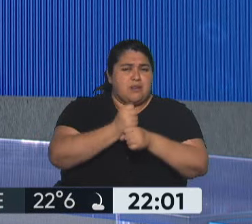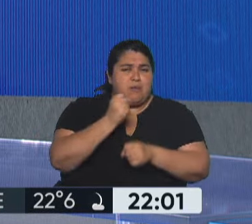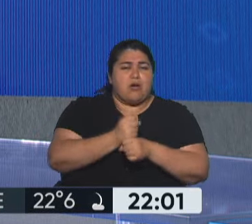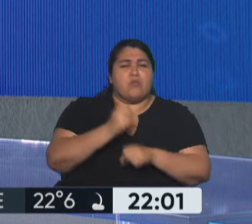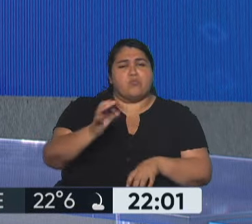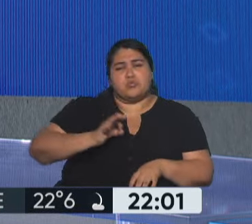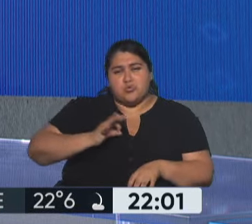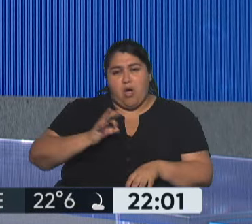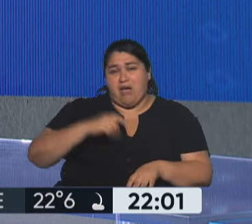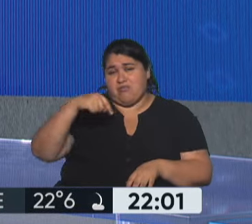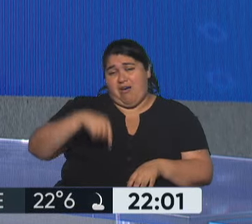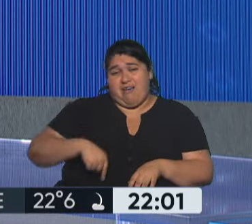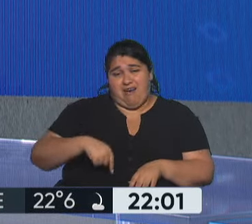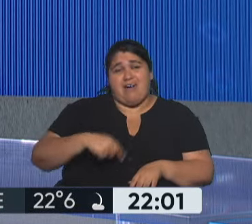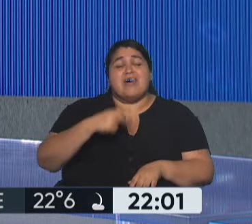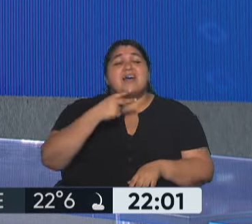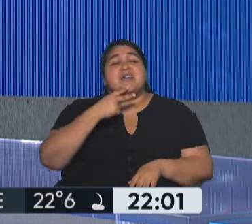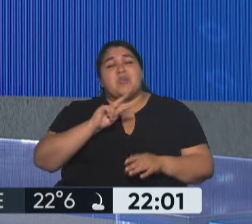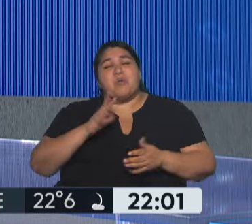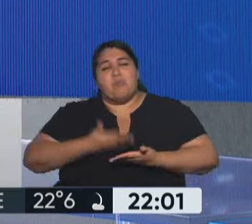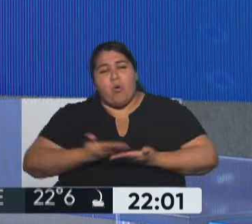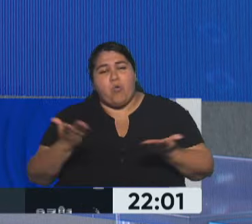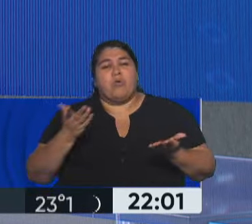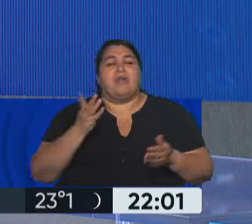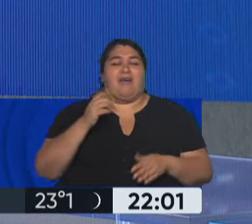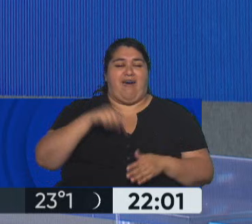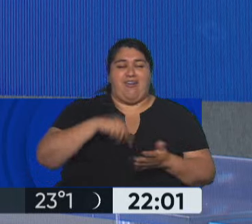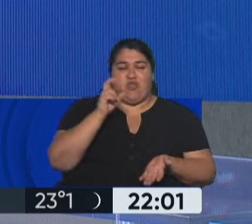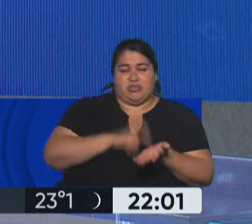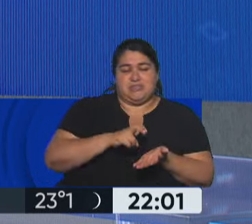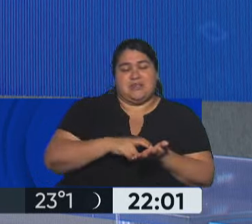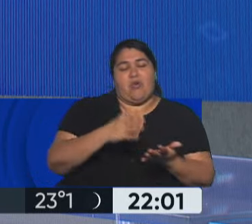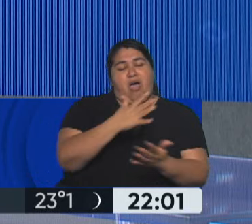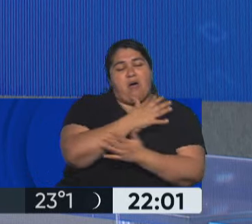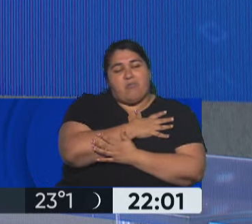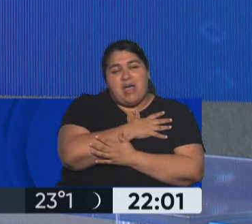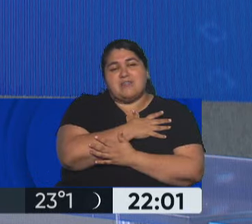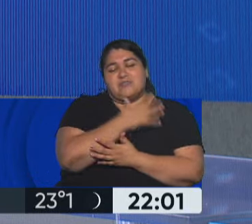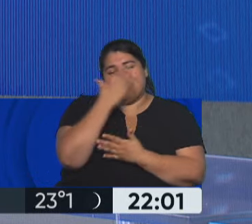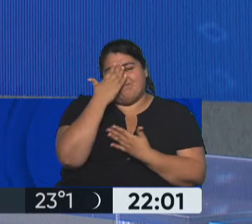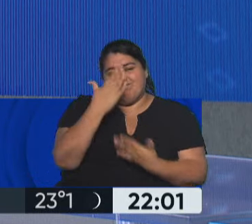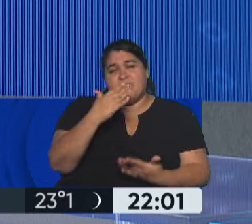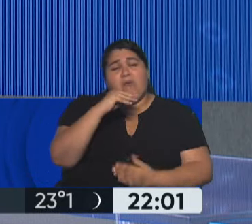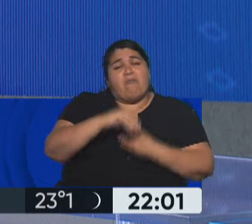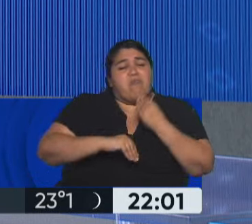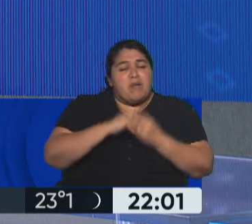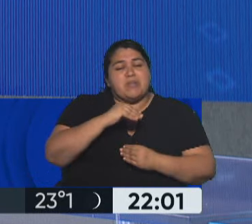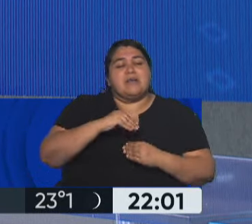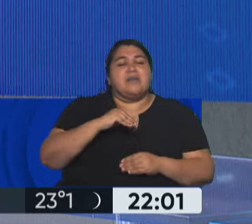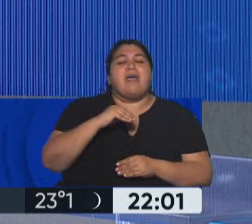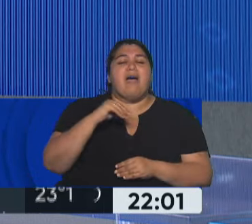trabajado en este canal, en el noticiero. Le mandamos un abrazo gigante, enorme, a la familia de Juan